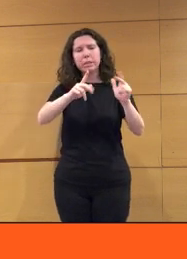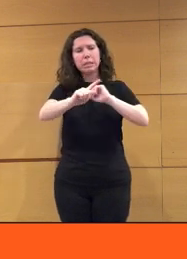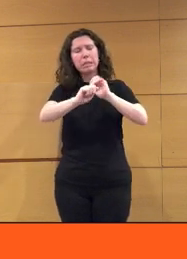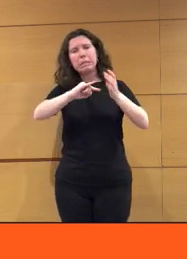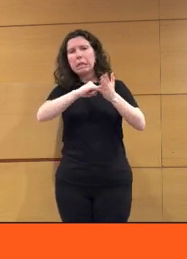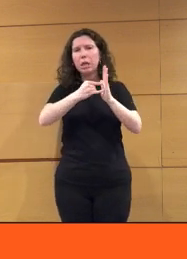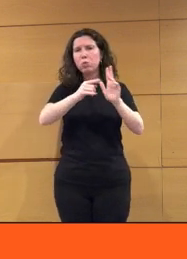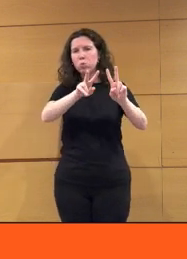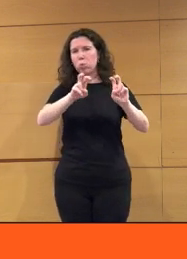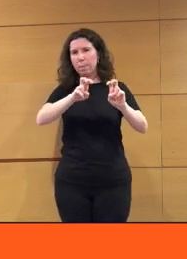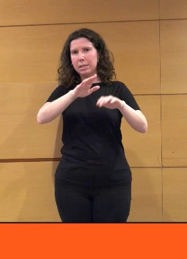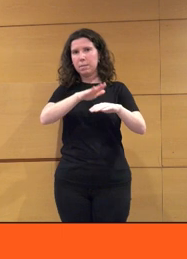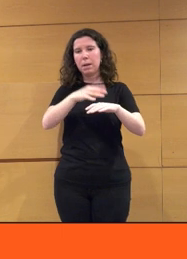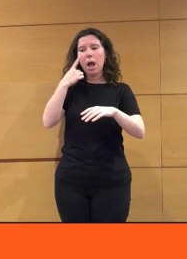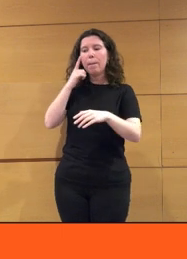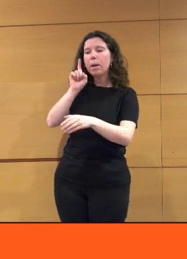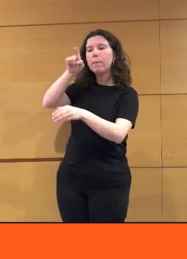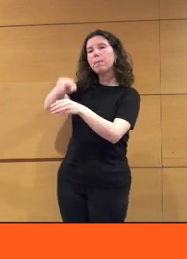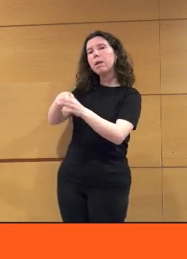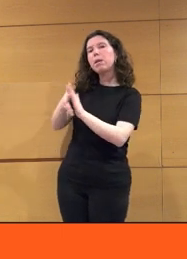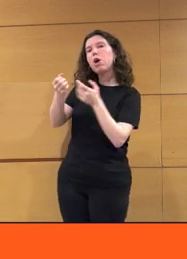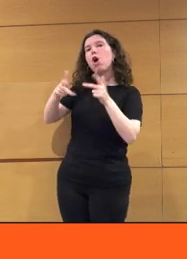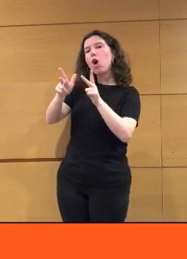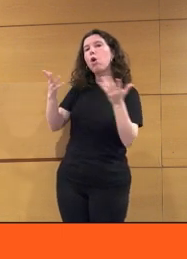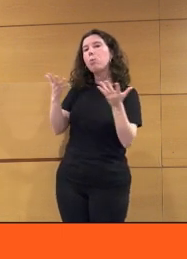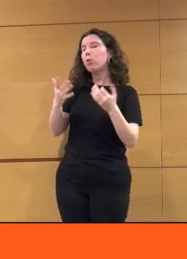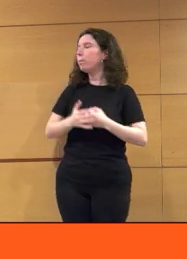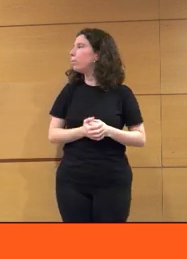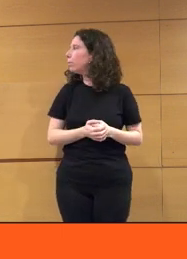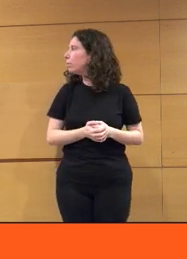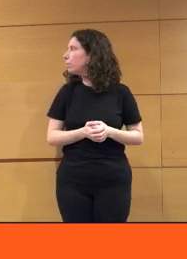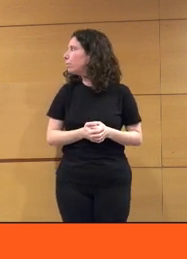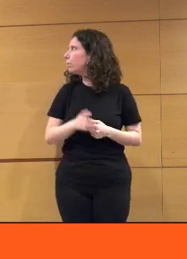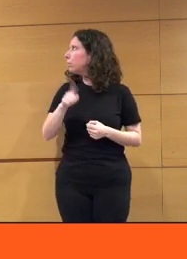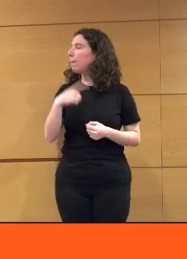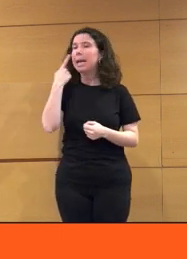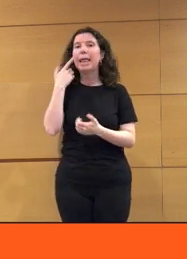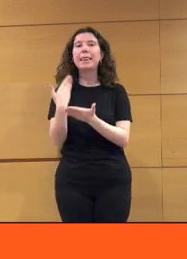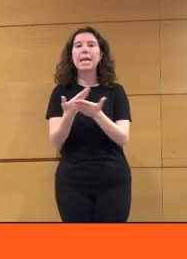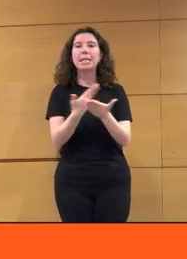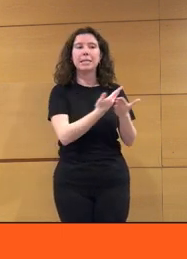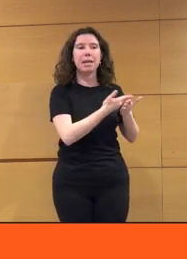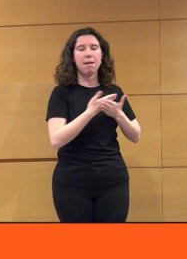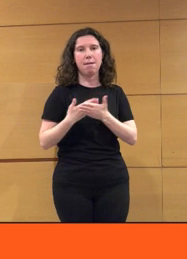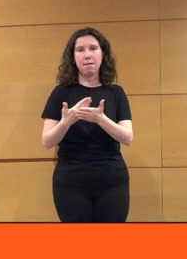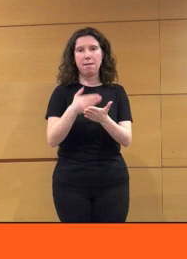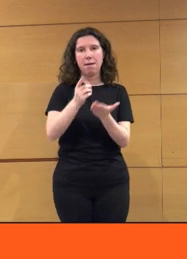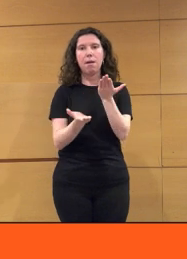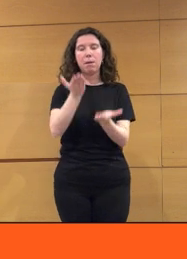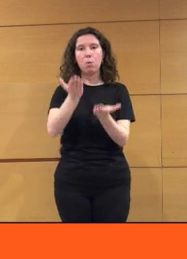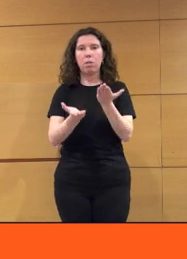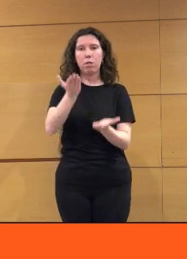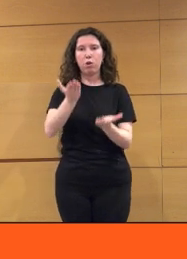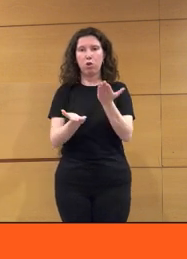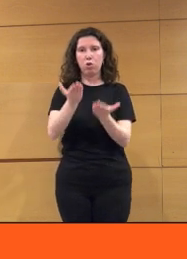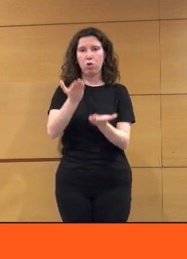para permitirles la participación en democracia. También haremos testing y evaluación